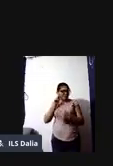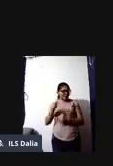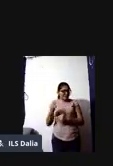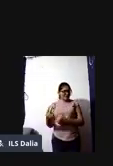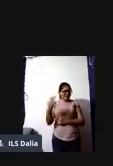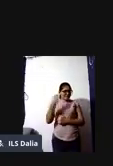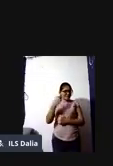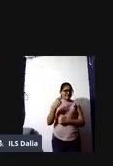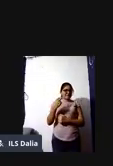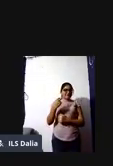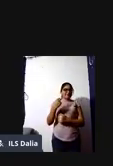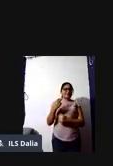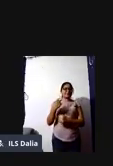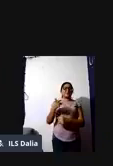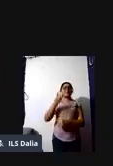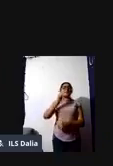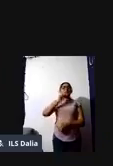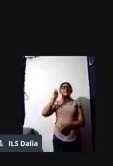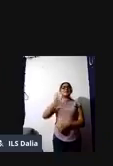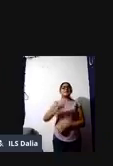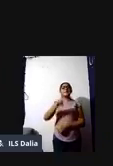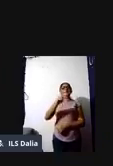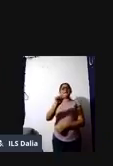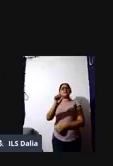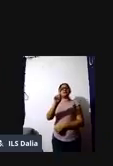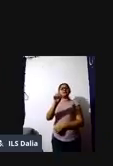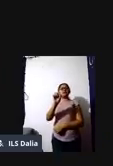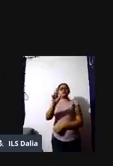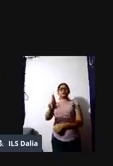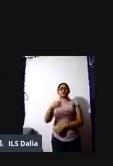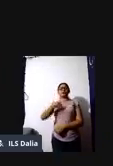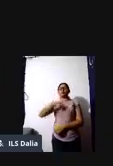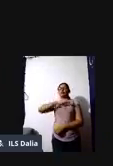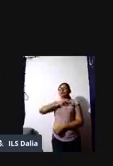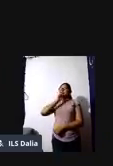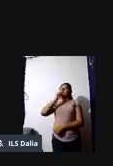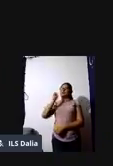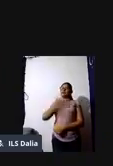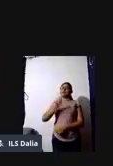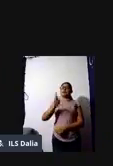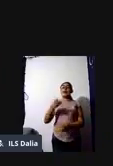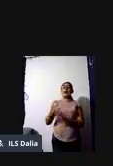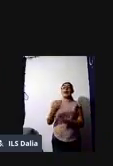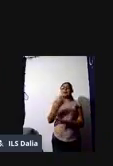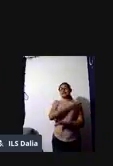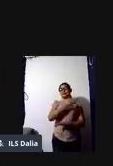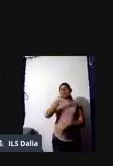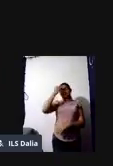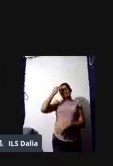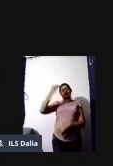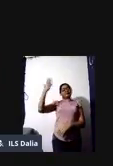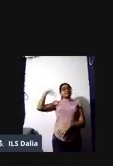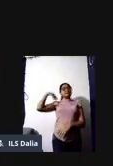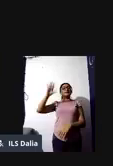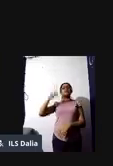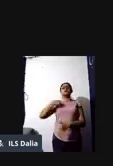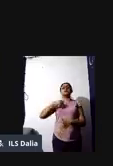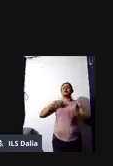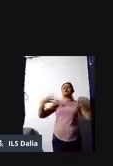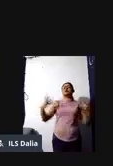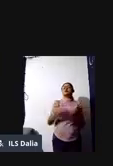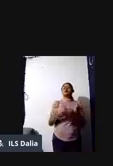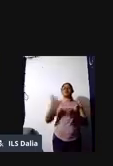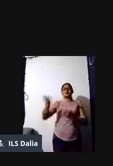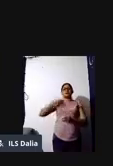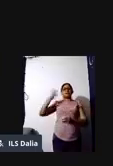Pastor, te quiero. Hace mucho tiempo, trabajábamos en un evento gigantesco, donde estaban